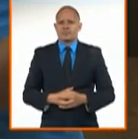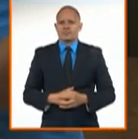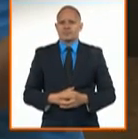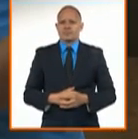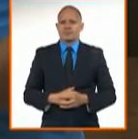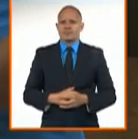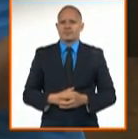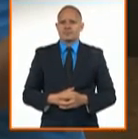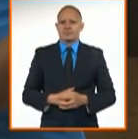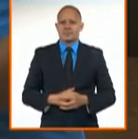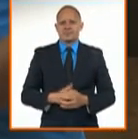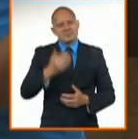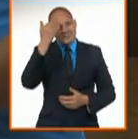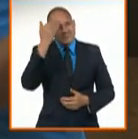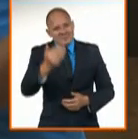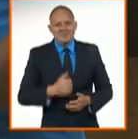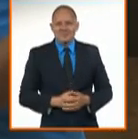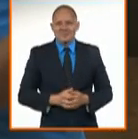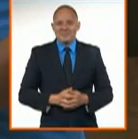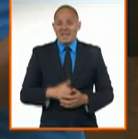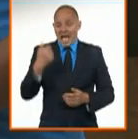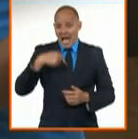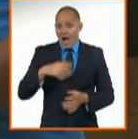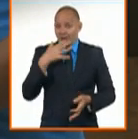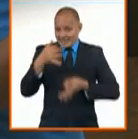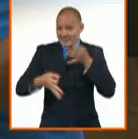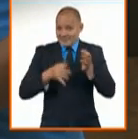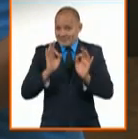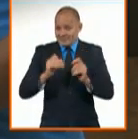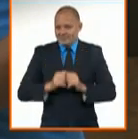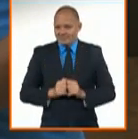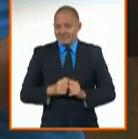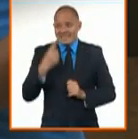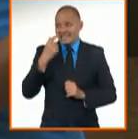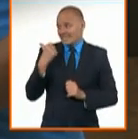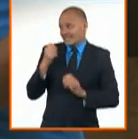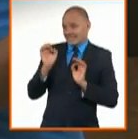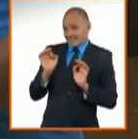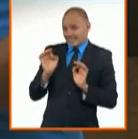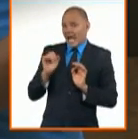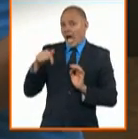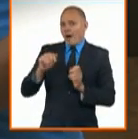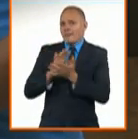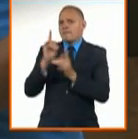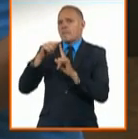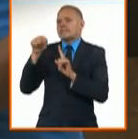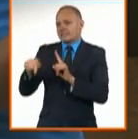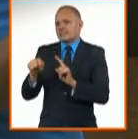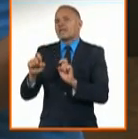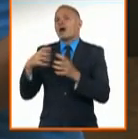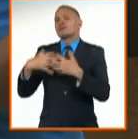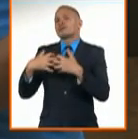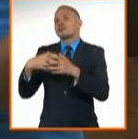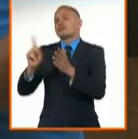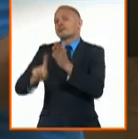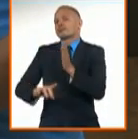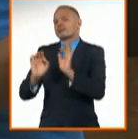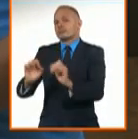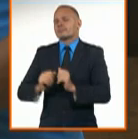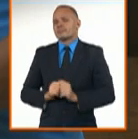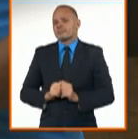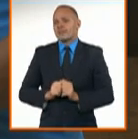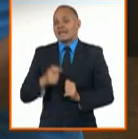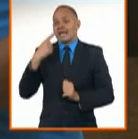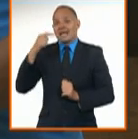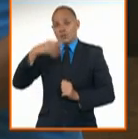saludos gracias por este contacto efectivamente nos encontramos en la central termoeléctrica antonio guiteras de matanzas mayor bloque